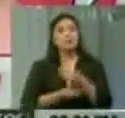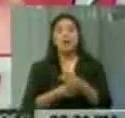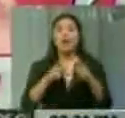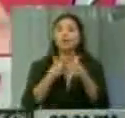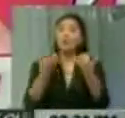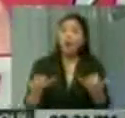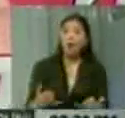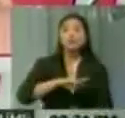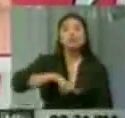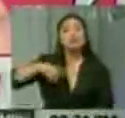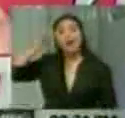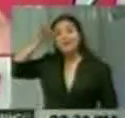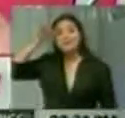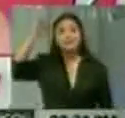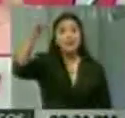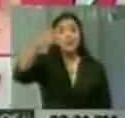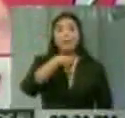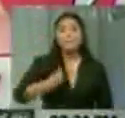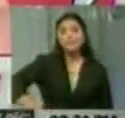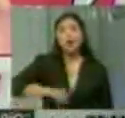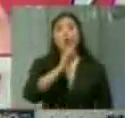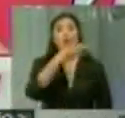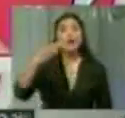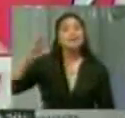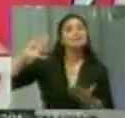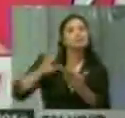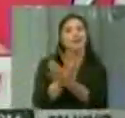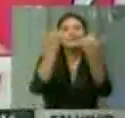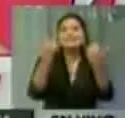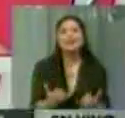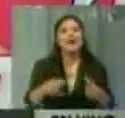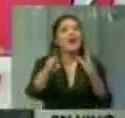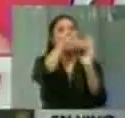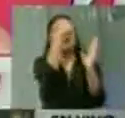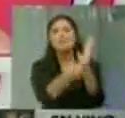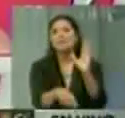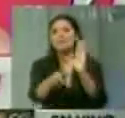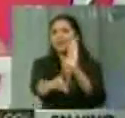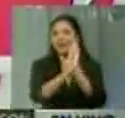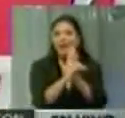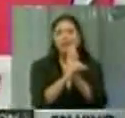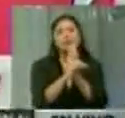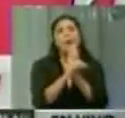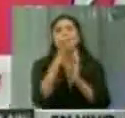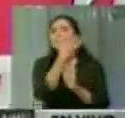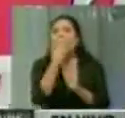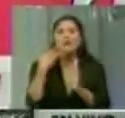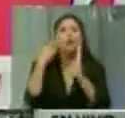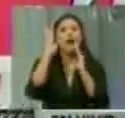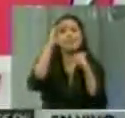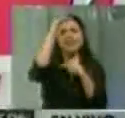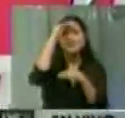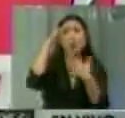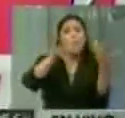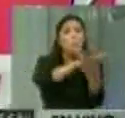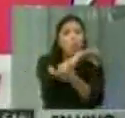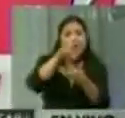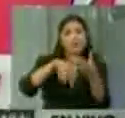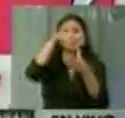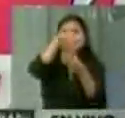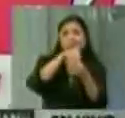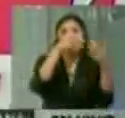este caso nosotros exigimos al presidente Obama que derogue su decreto y que se ocupe de los asuntos gravísimos que tiene